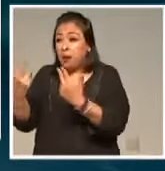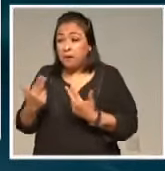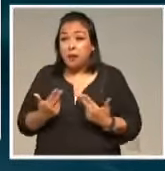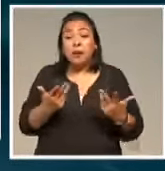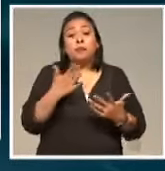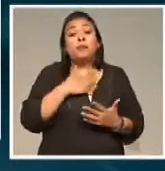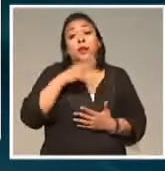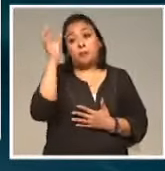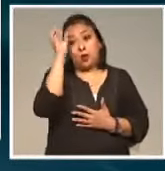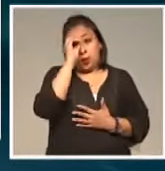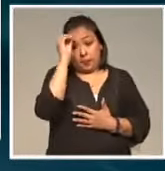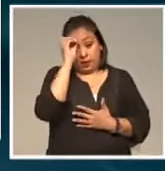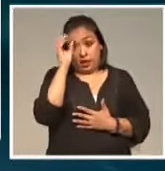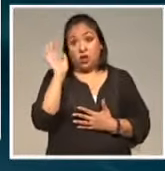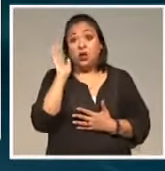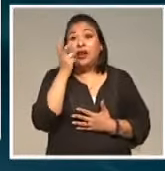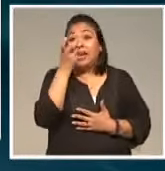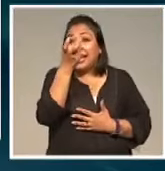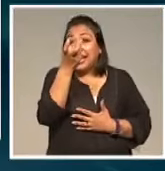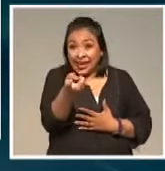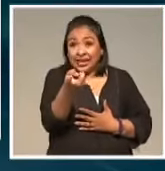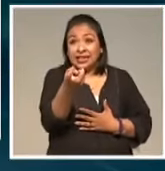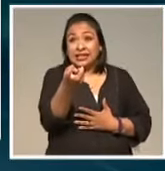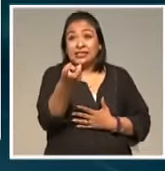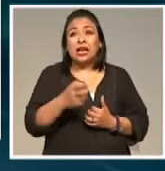Yo creo que este tipo de